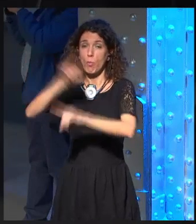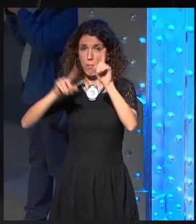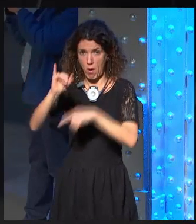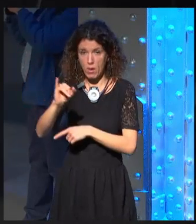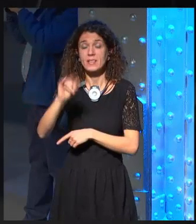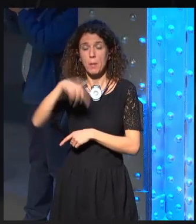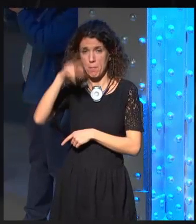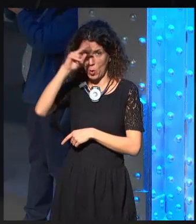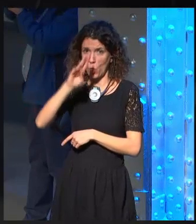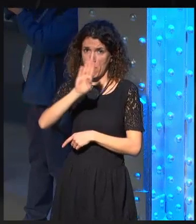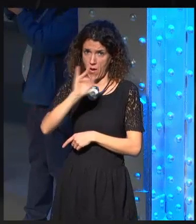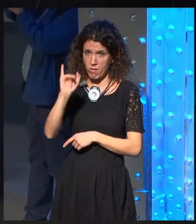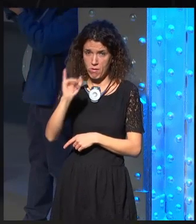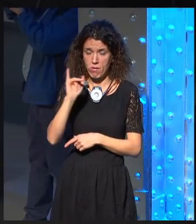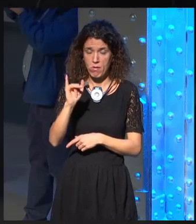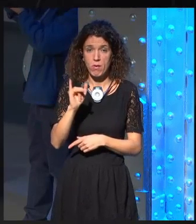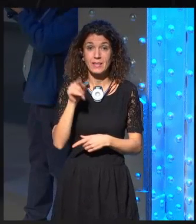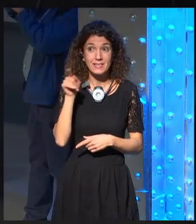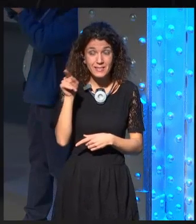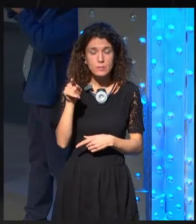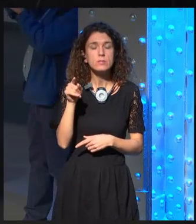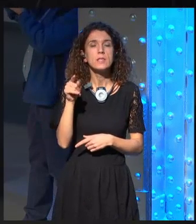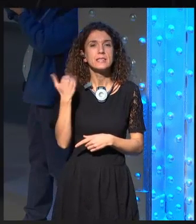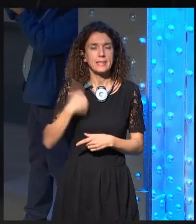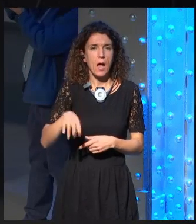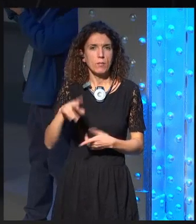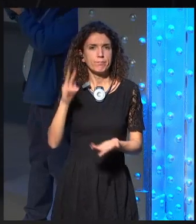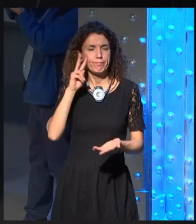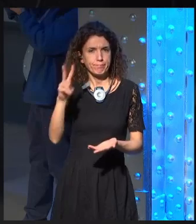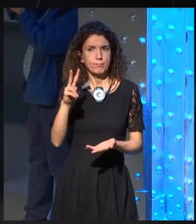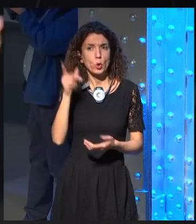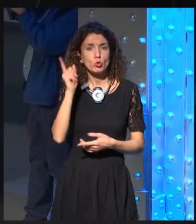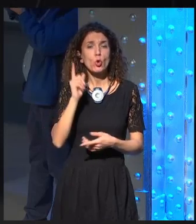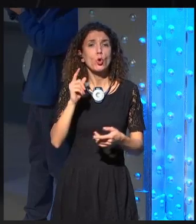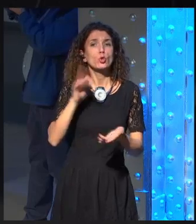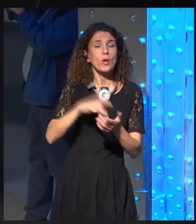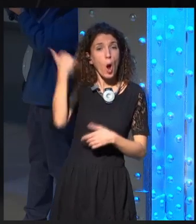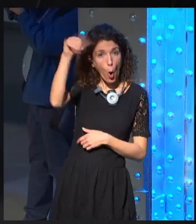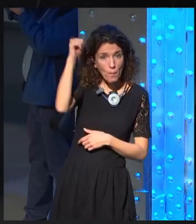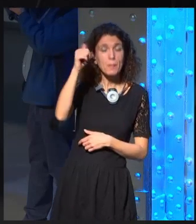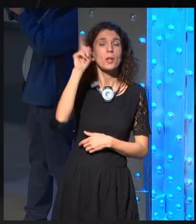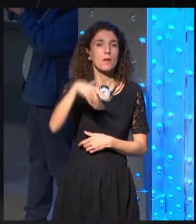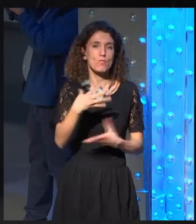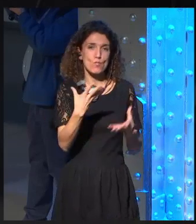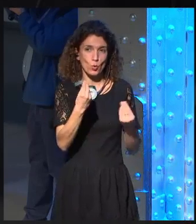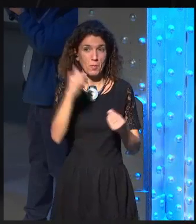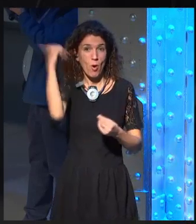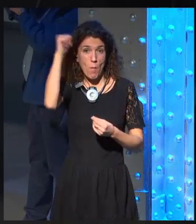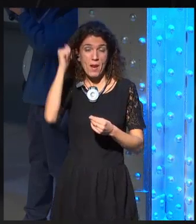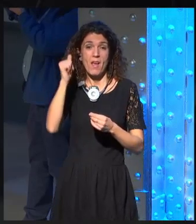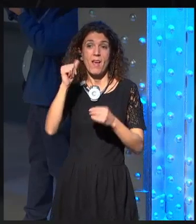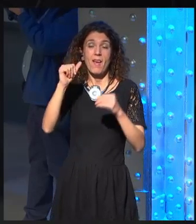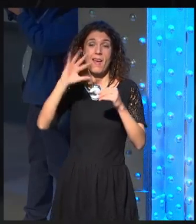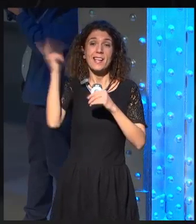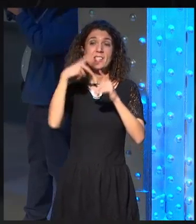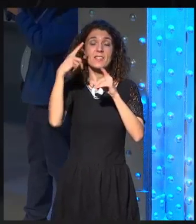que también preocupa. Esto hemos visto que solamente pasa en hombres, pero claro, también hemos visto que hay muchos más hombres que han viajado al